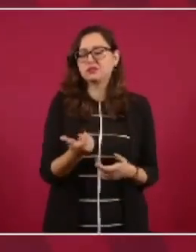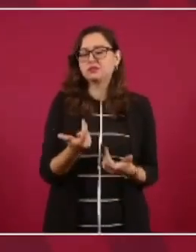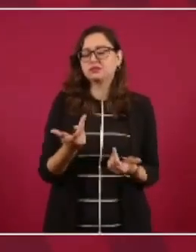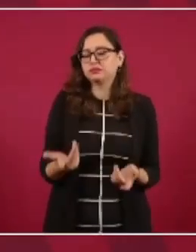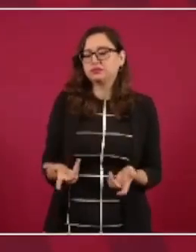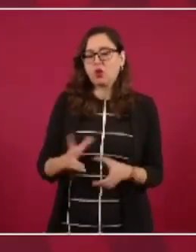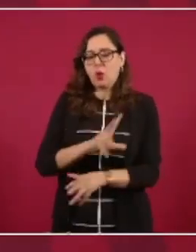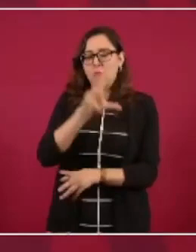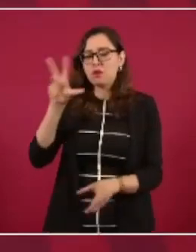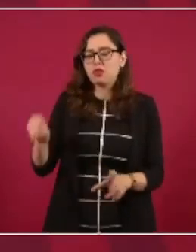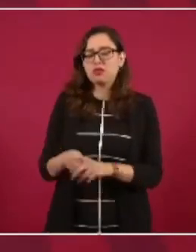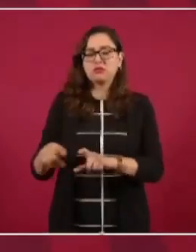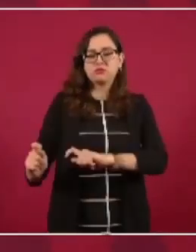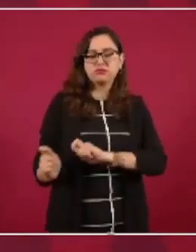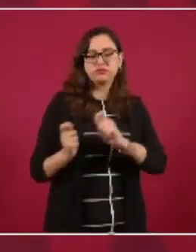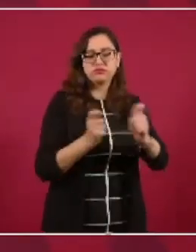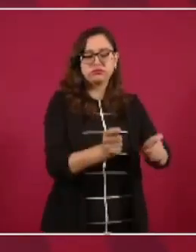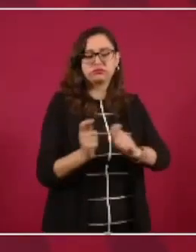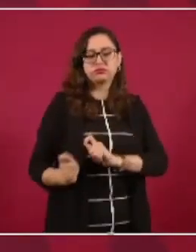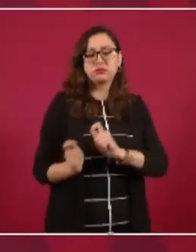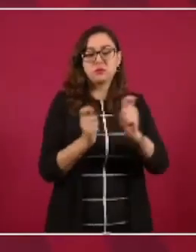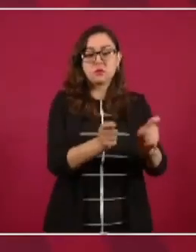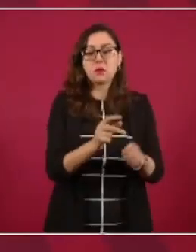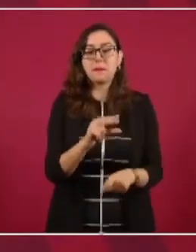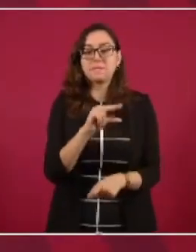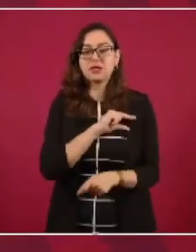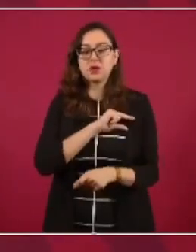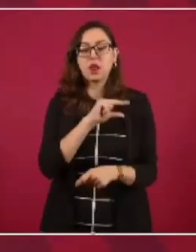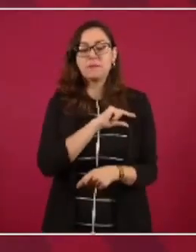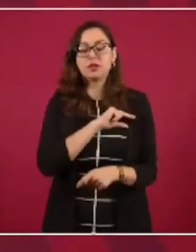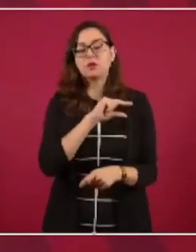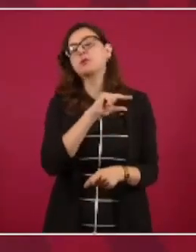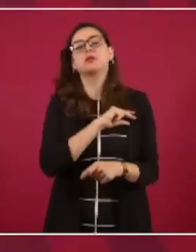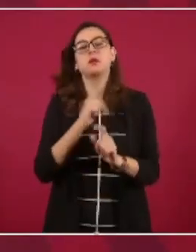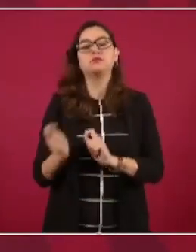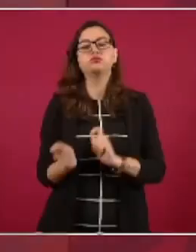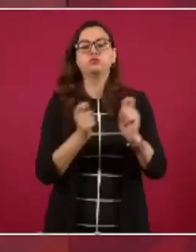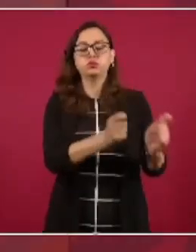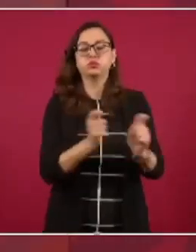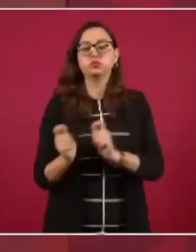a particulares. Esa era su encomienda principal.